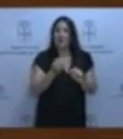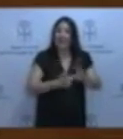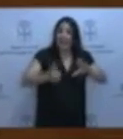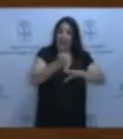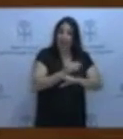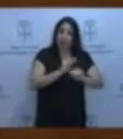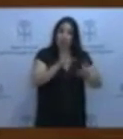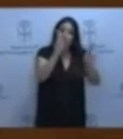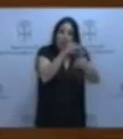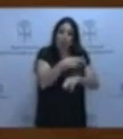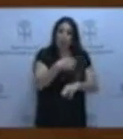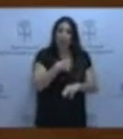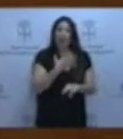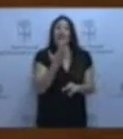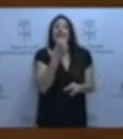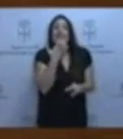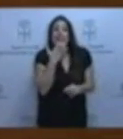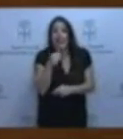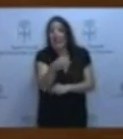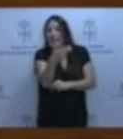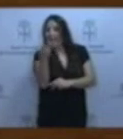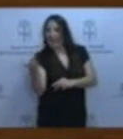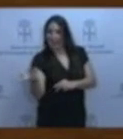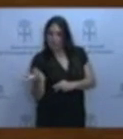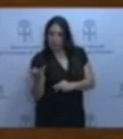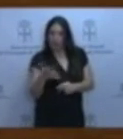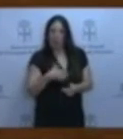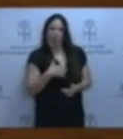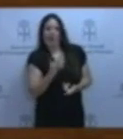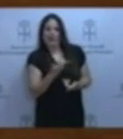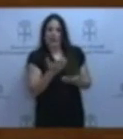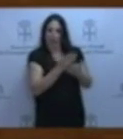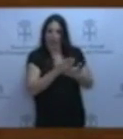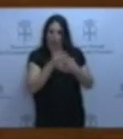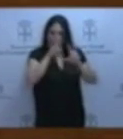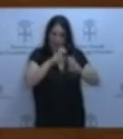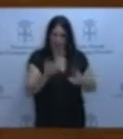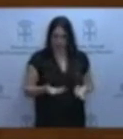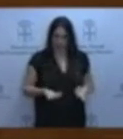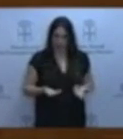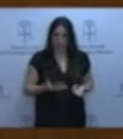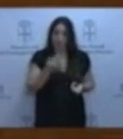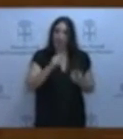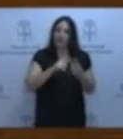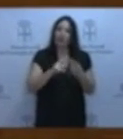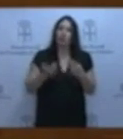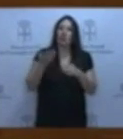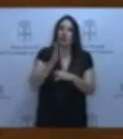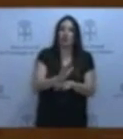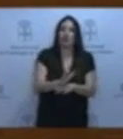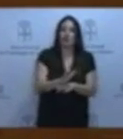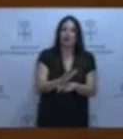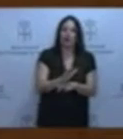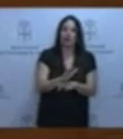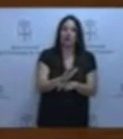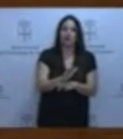cuanto investigan lo que es incómodo para los poderes públicos. En segundo lugar, planteamos que ese organismo pueda recibir denuncias